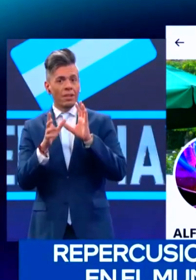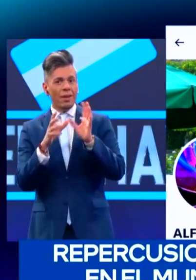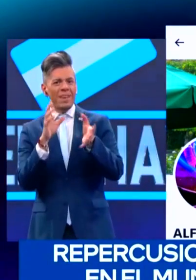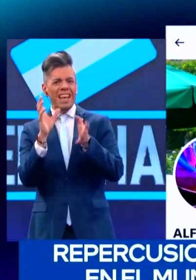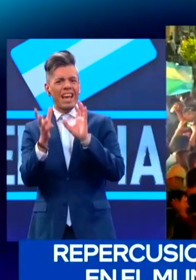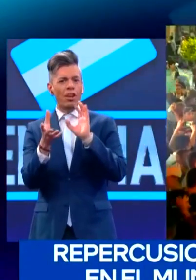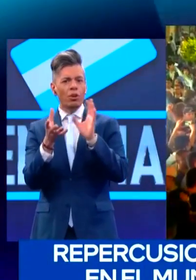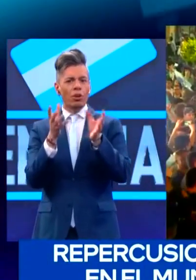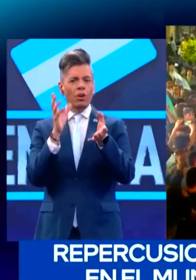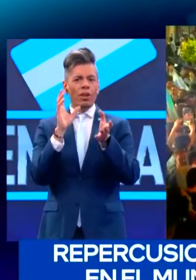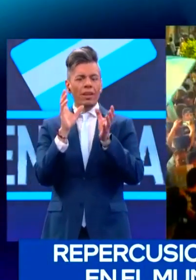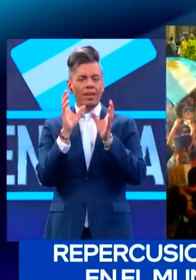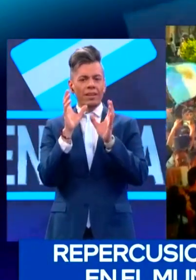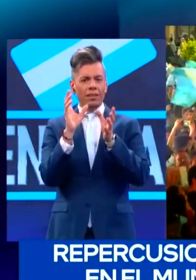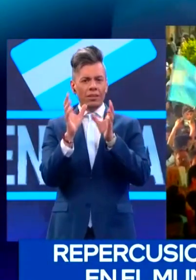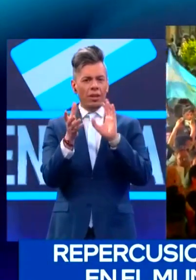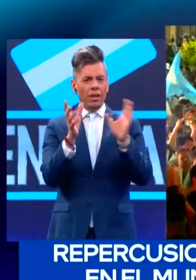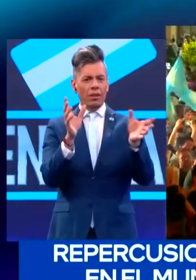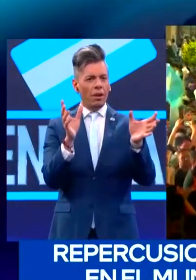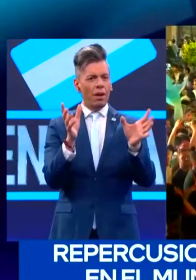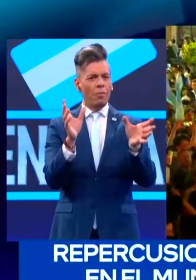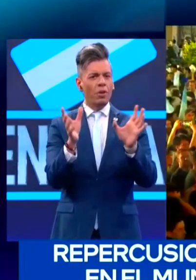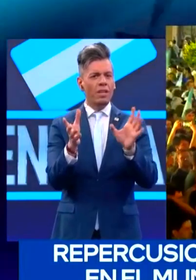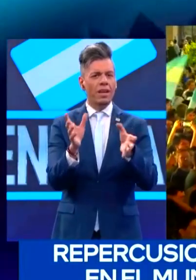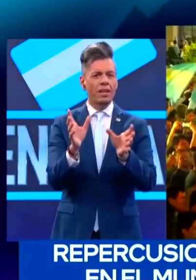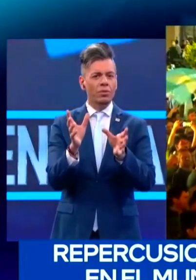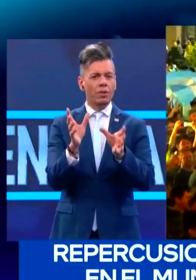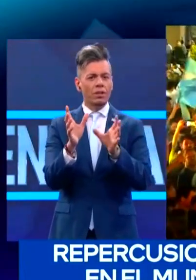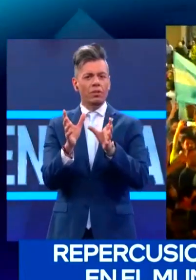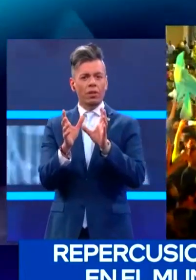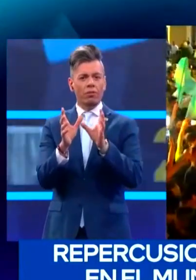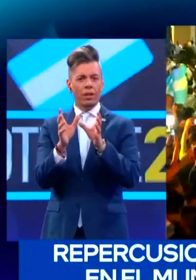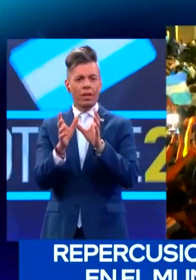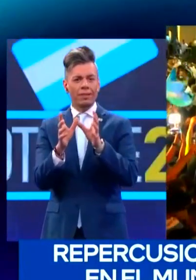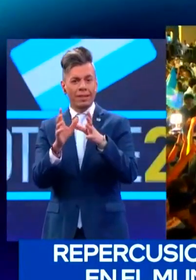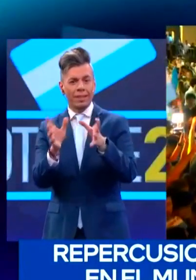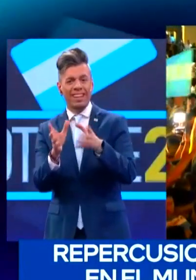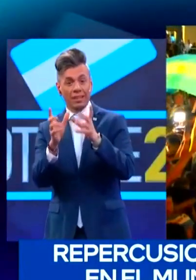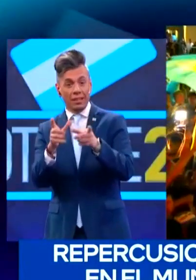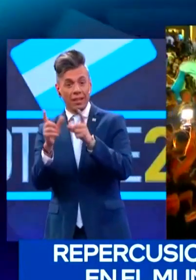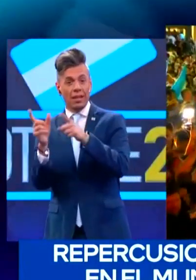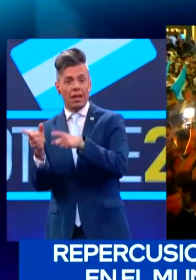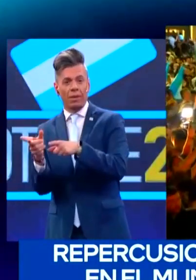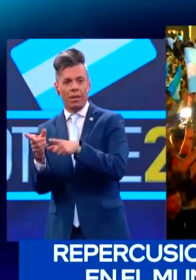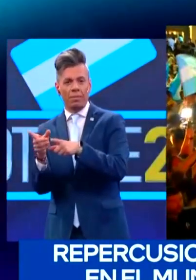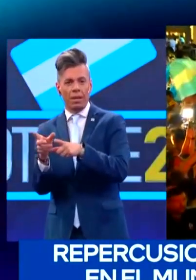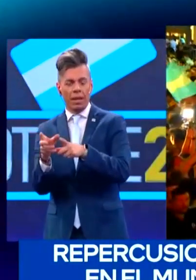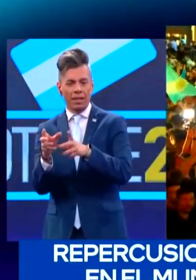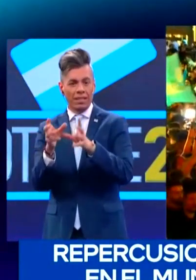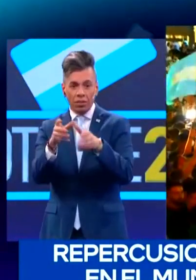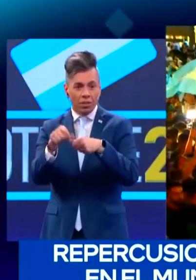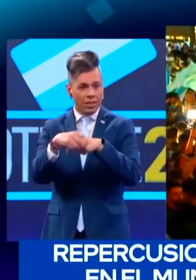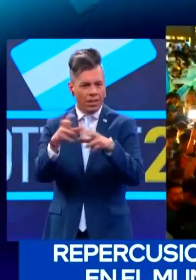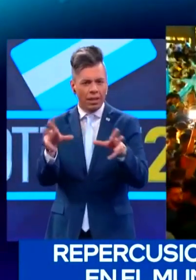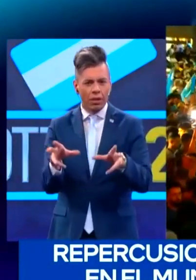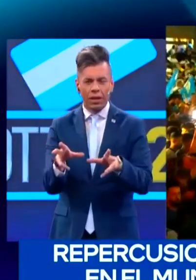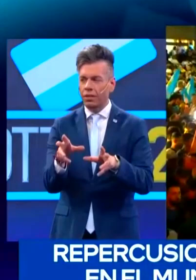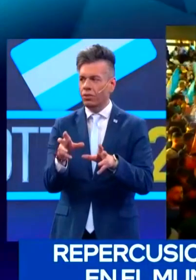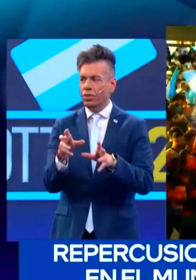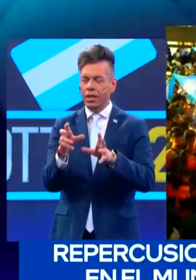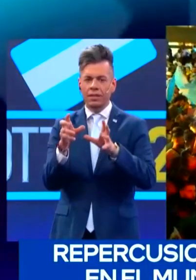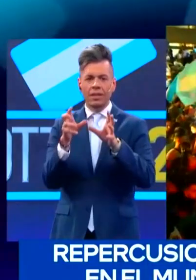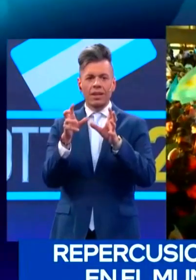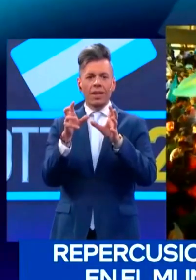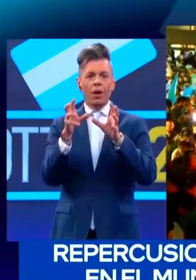digo, también hay algo de lo que hablamos con Iñaki hace un ratito, que fue el estratega digital de la campaña de Milei, el chico que se encargó de las